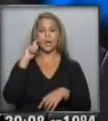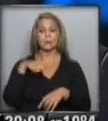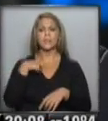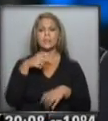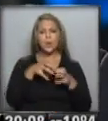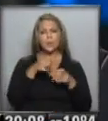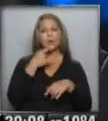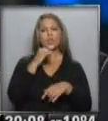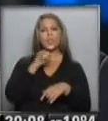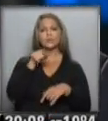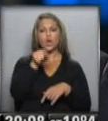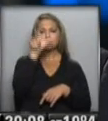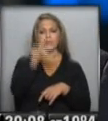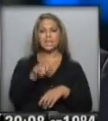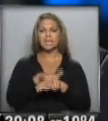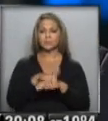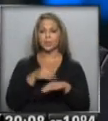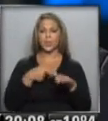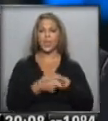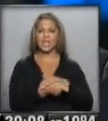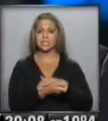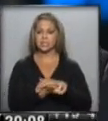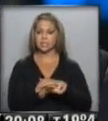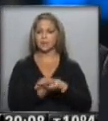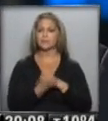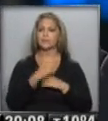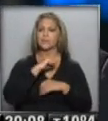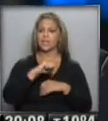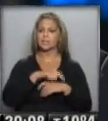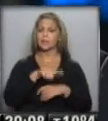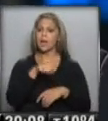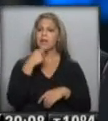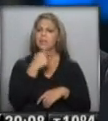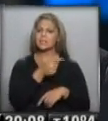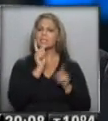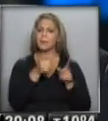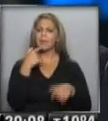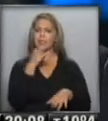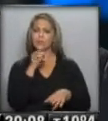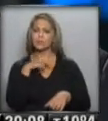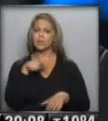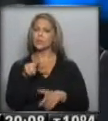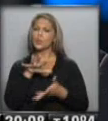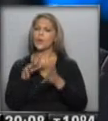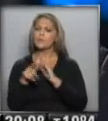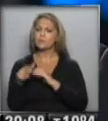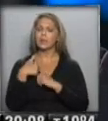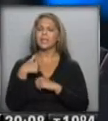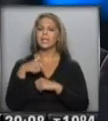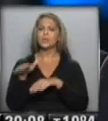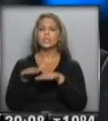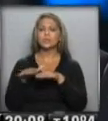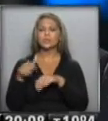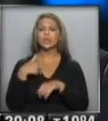por estafa, pero él a la vez denunciante de toda una maniobra, una operación que se montaba en Argentina